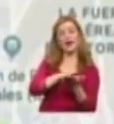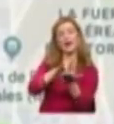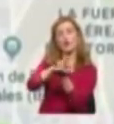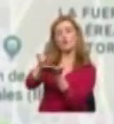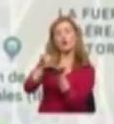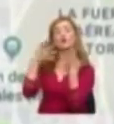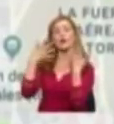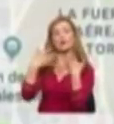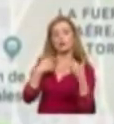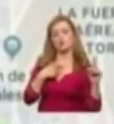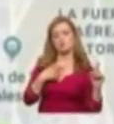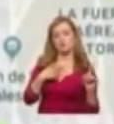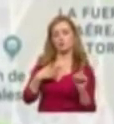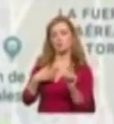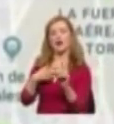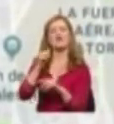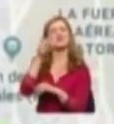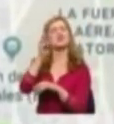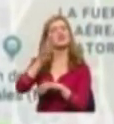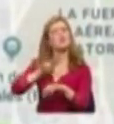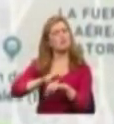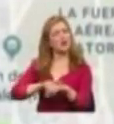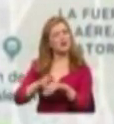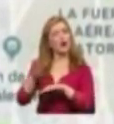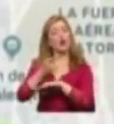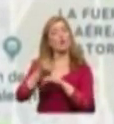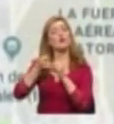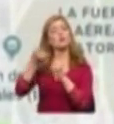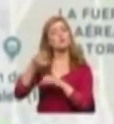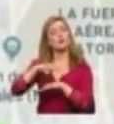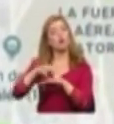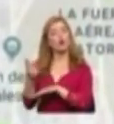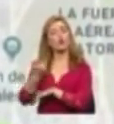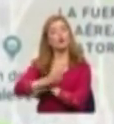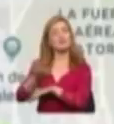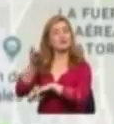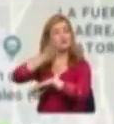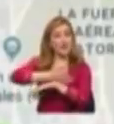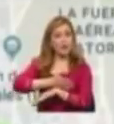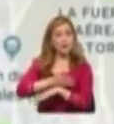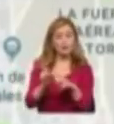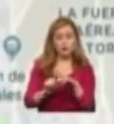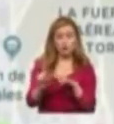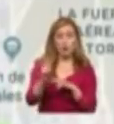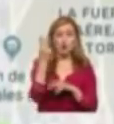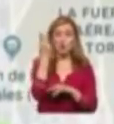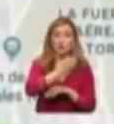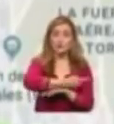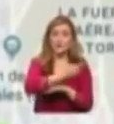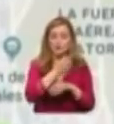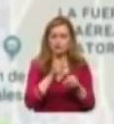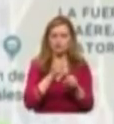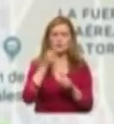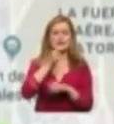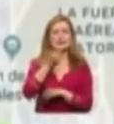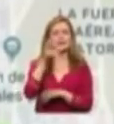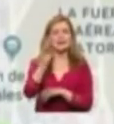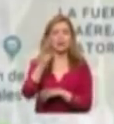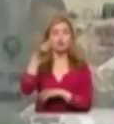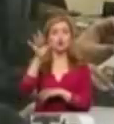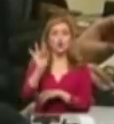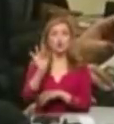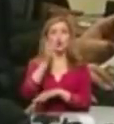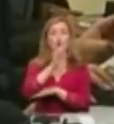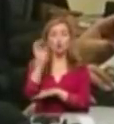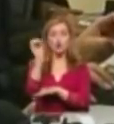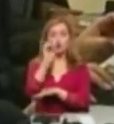de Guayaquil. La última vez, un día antes de su fuga. Acudió dos días seguidos, el 17 de octubre y el 18 de